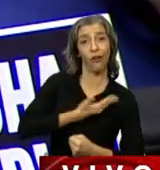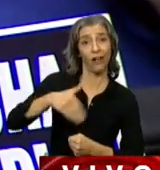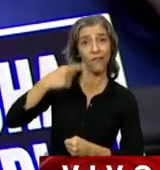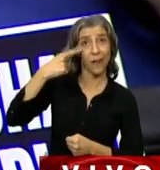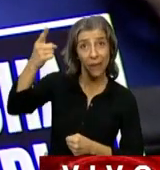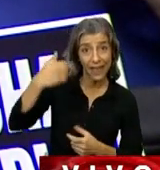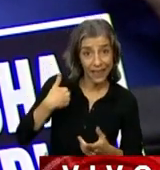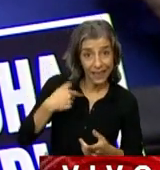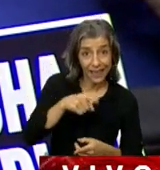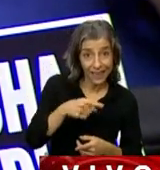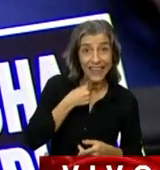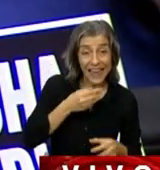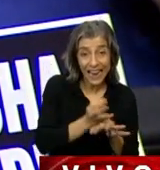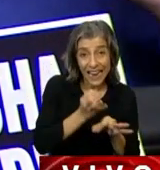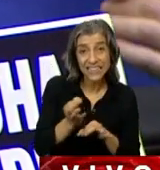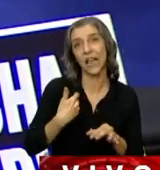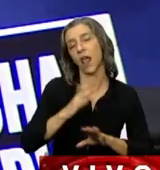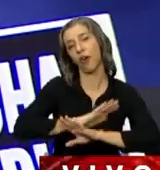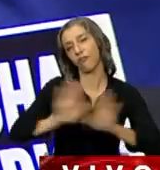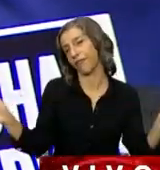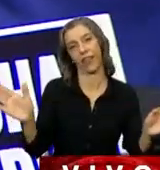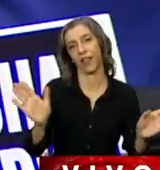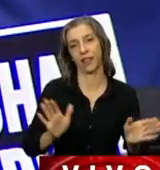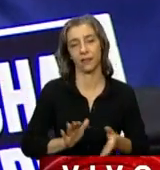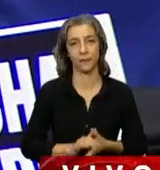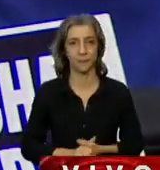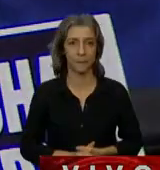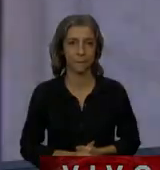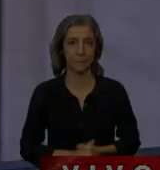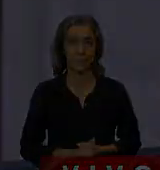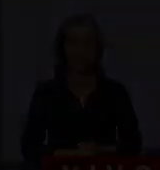América Latina, fuera ingleses de Malvinas. Muchas gracias. Gracias, diputada Romina del Pla.